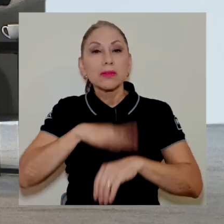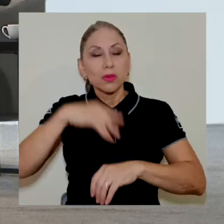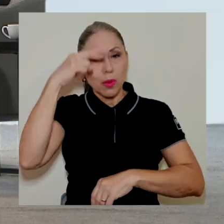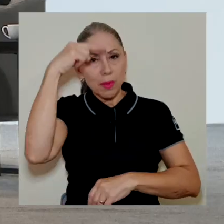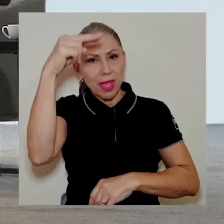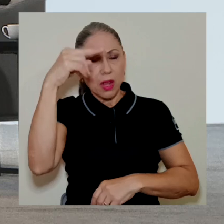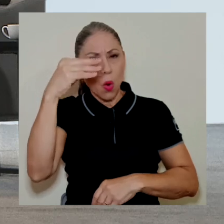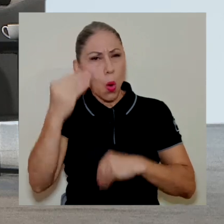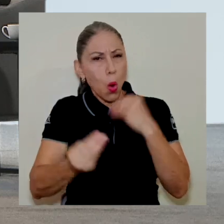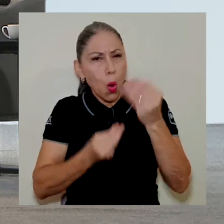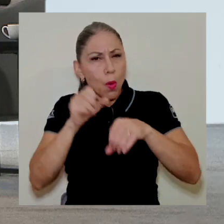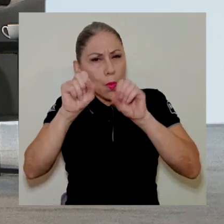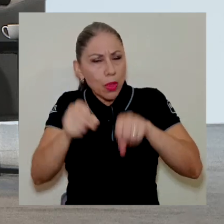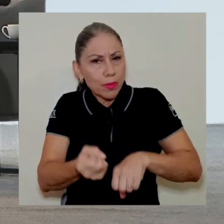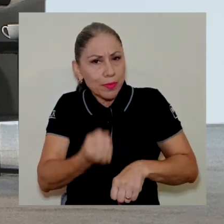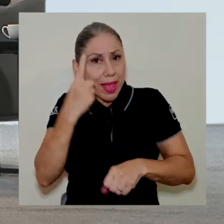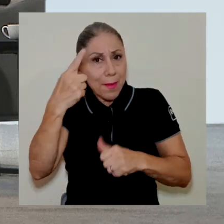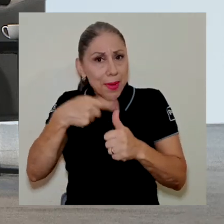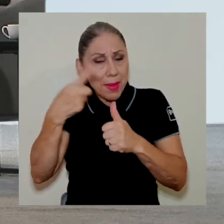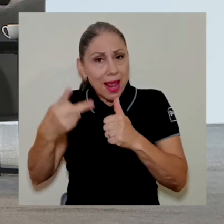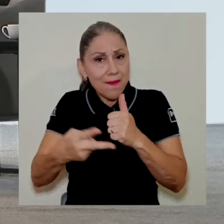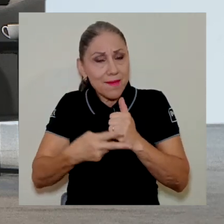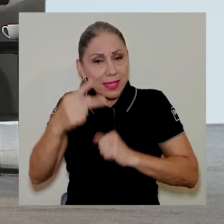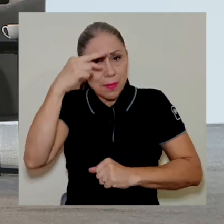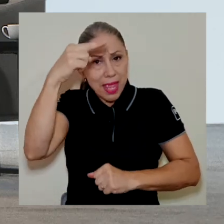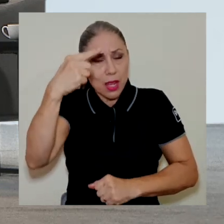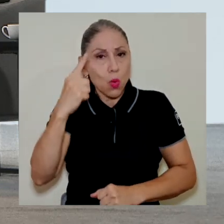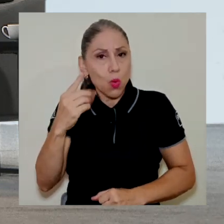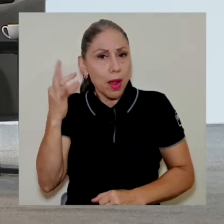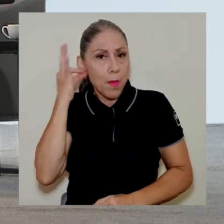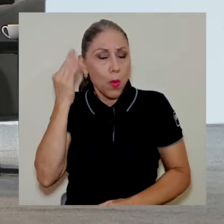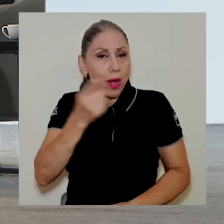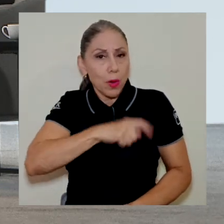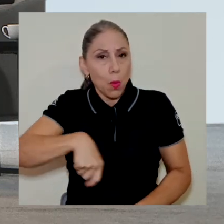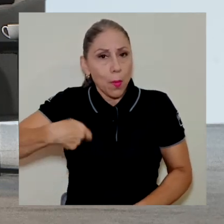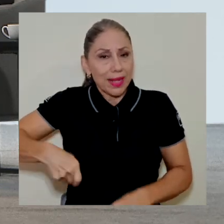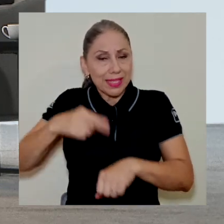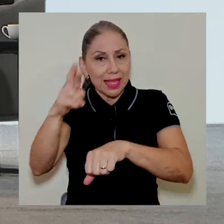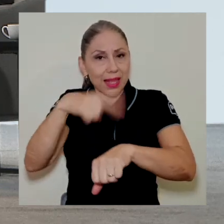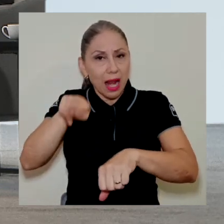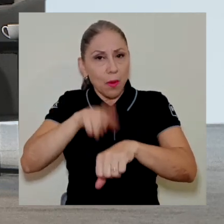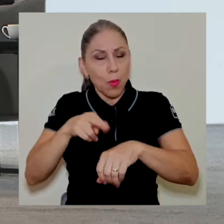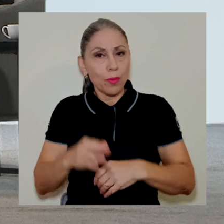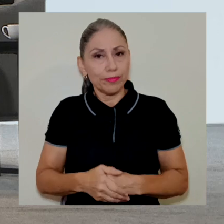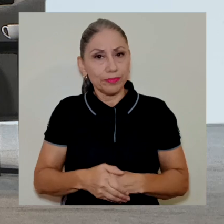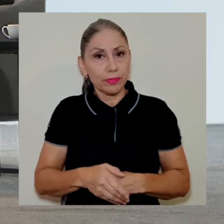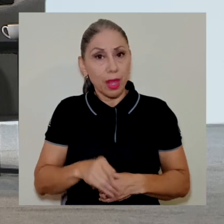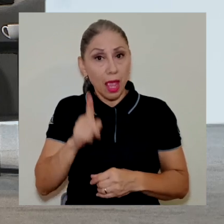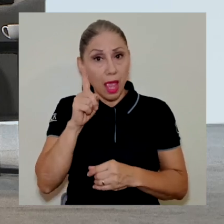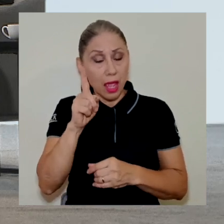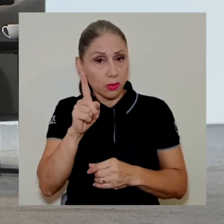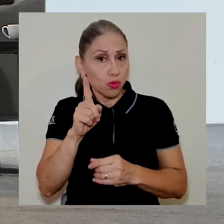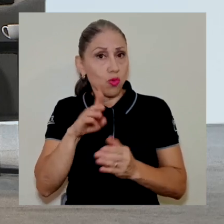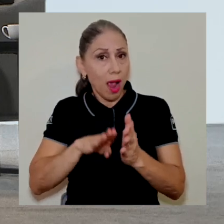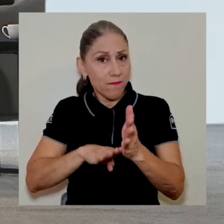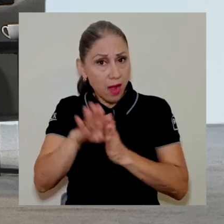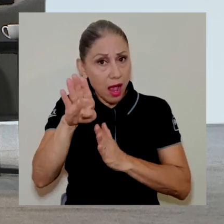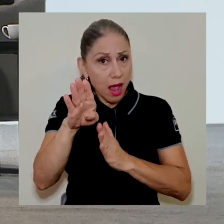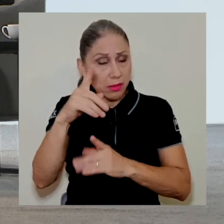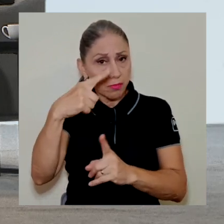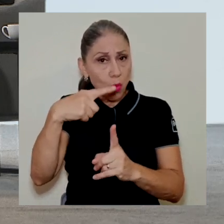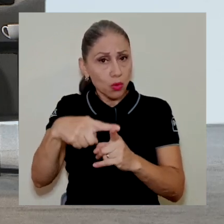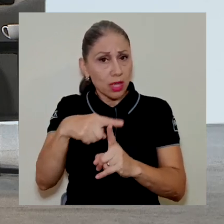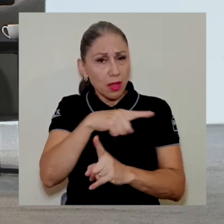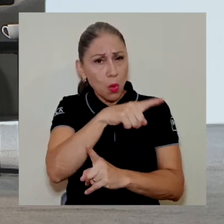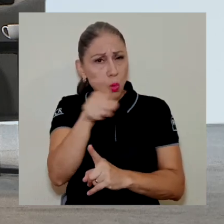podemos interpretar que México tenga por primera vez una mujer como presidenta de la República? ¿Es un avance? ¿Es